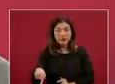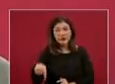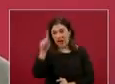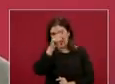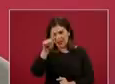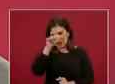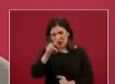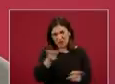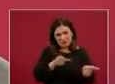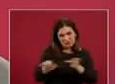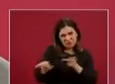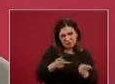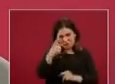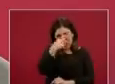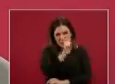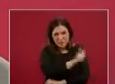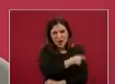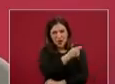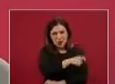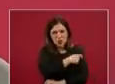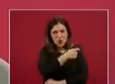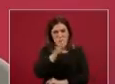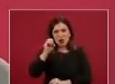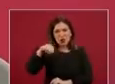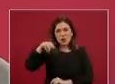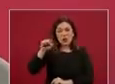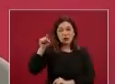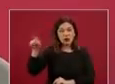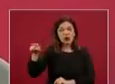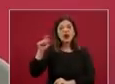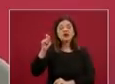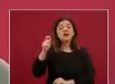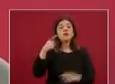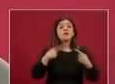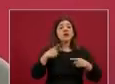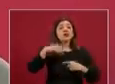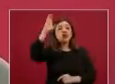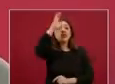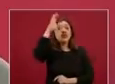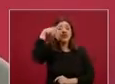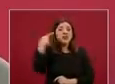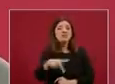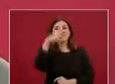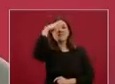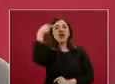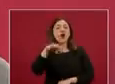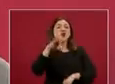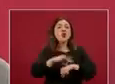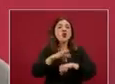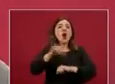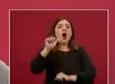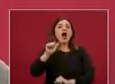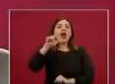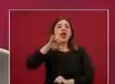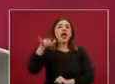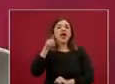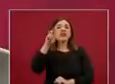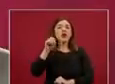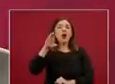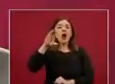asesor estratégico de inmunizaciones de la Organización Mundial de la Salud es un científico mexicano, el doctor Alejandro Cravioto